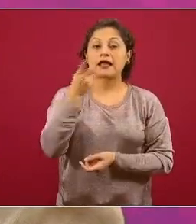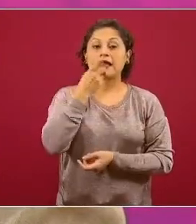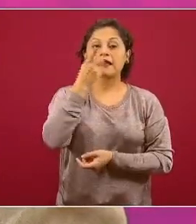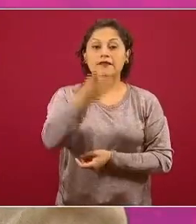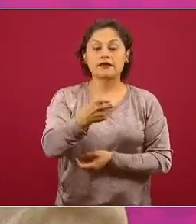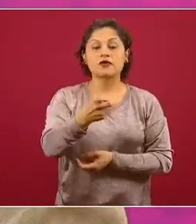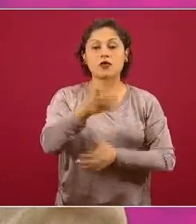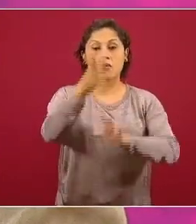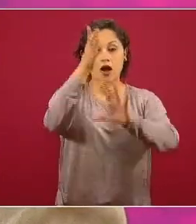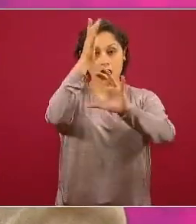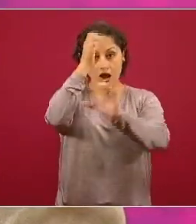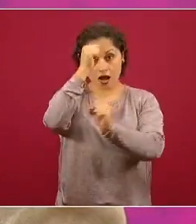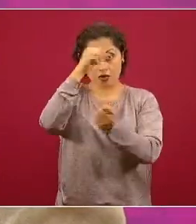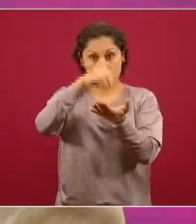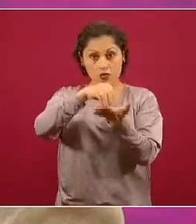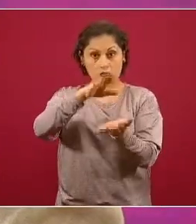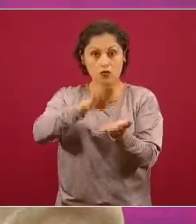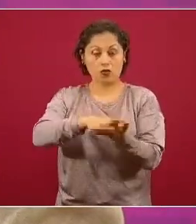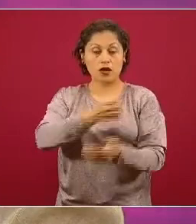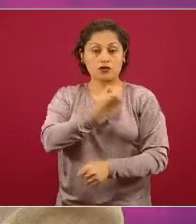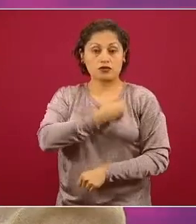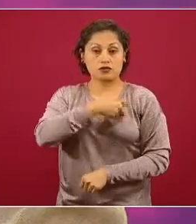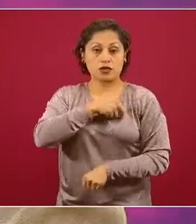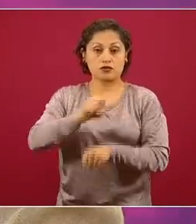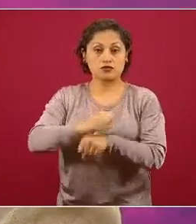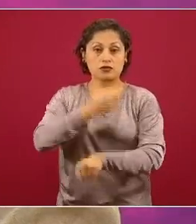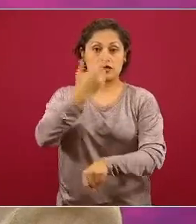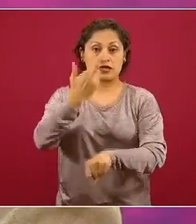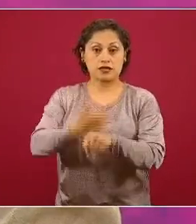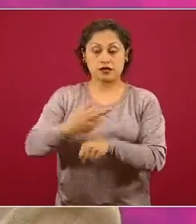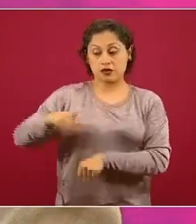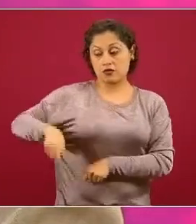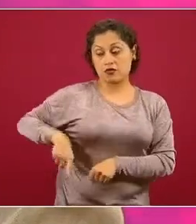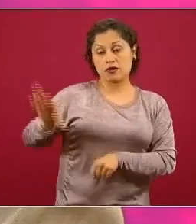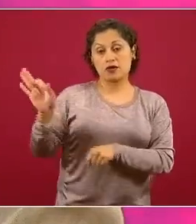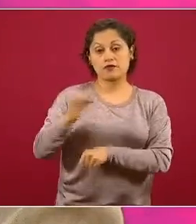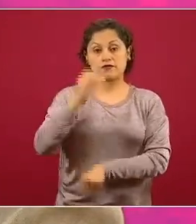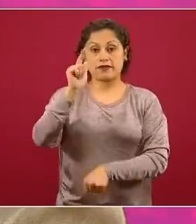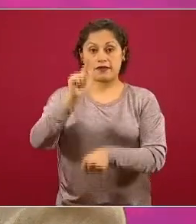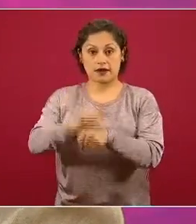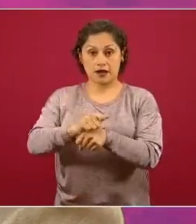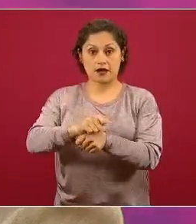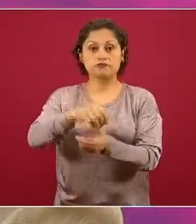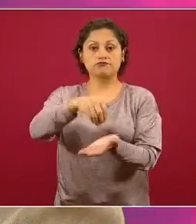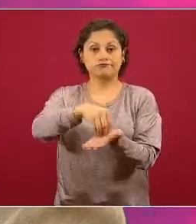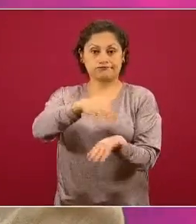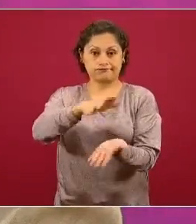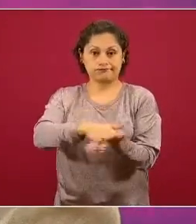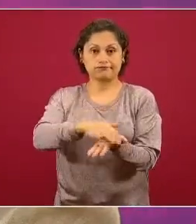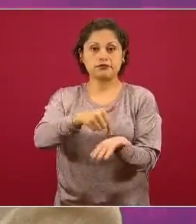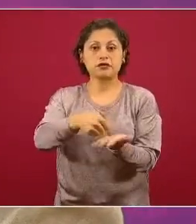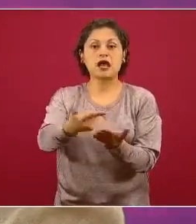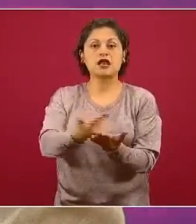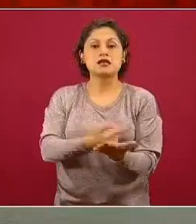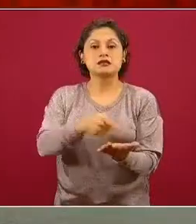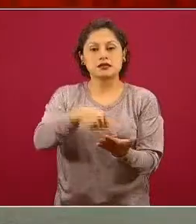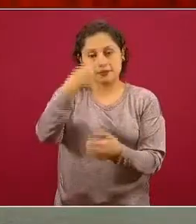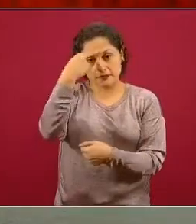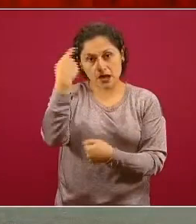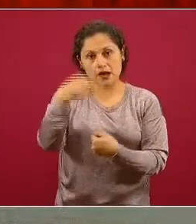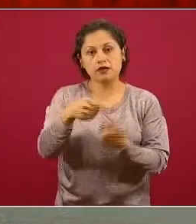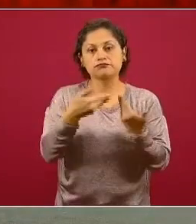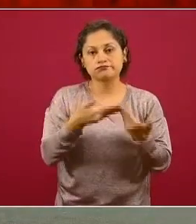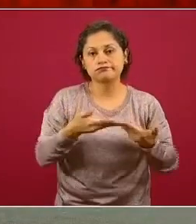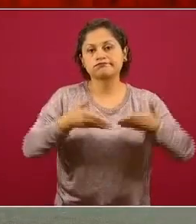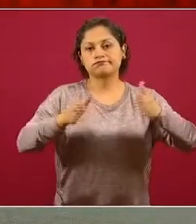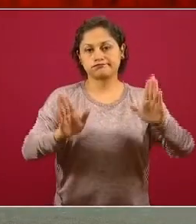acuerdo secretarial de la Secretaría de Salud, el Gobierno federal las estableció como actividades esenciales, que lo